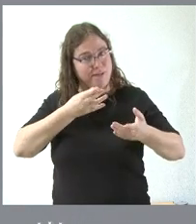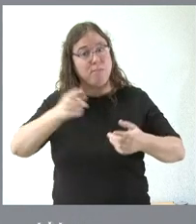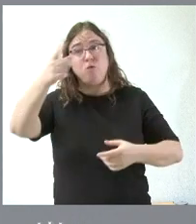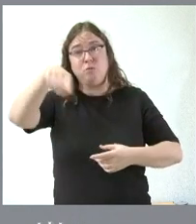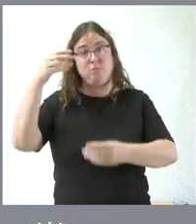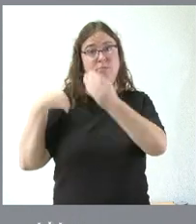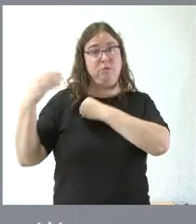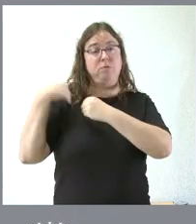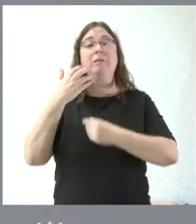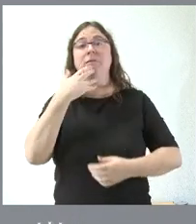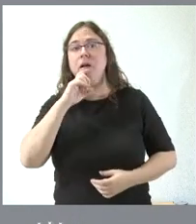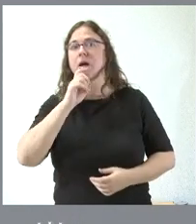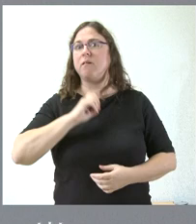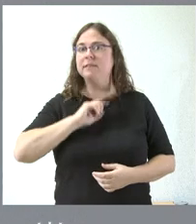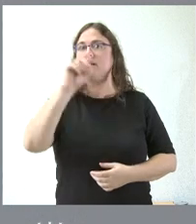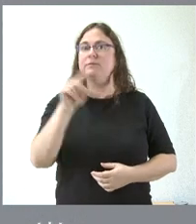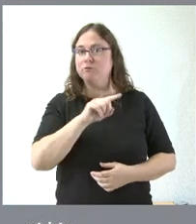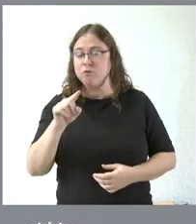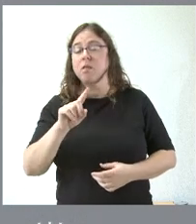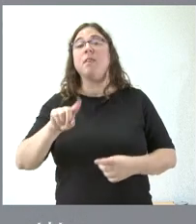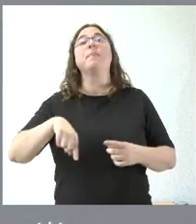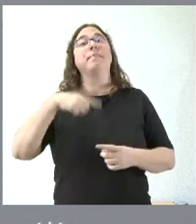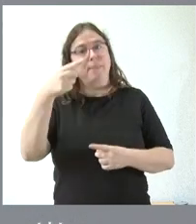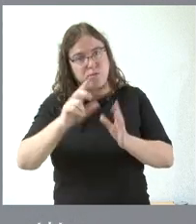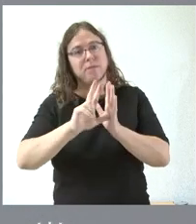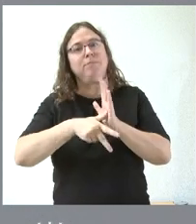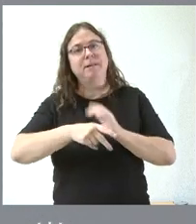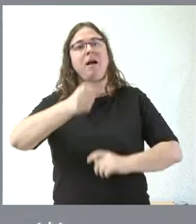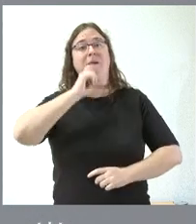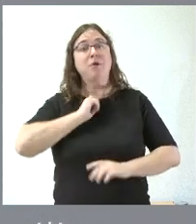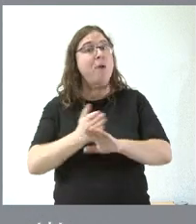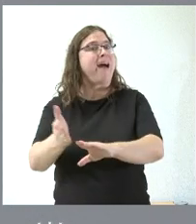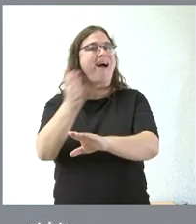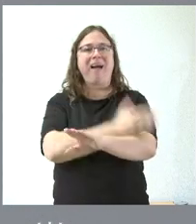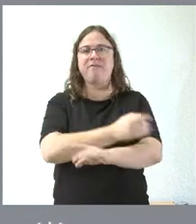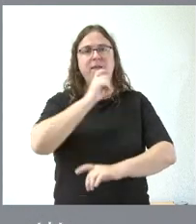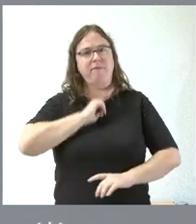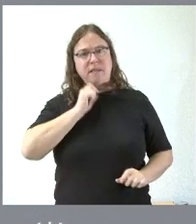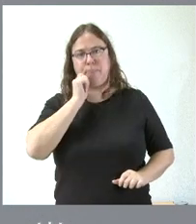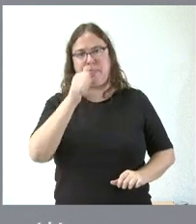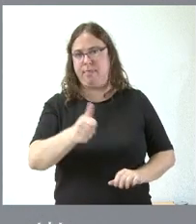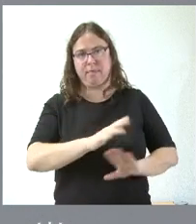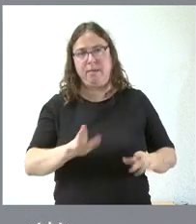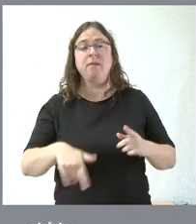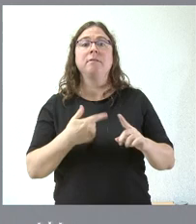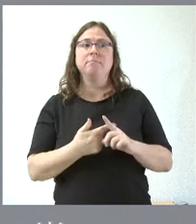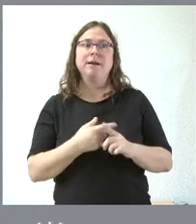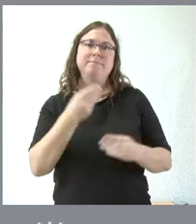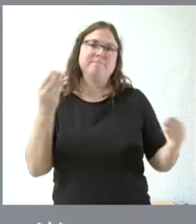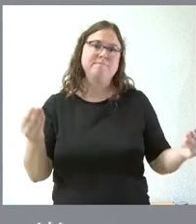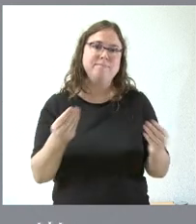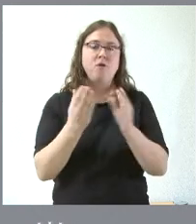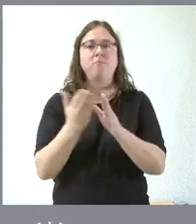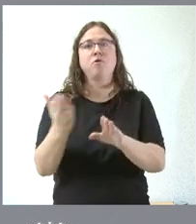ustedes de si se nos había comunicado se produjo a esa comunicación pero nunca con carácter previo y lógicamente siempre es bueno la